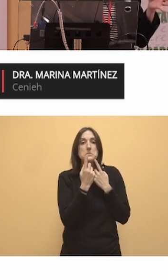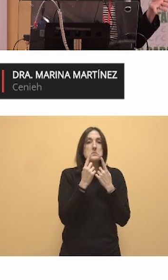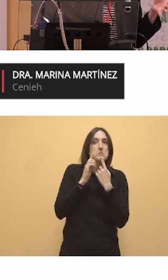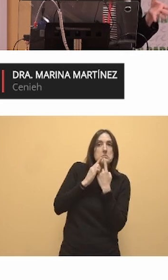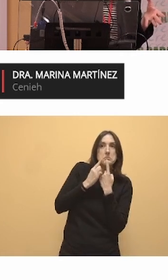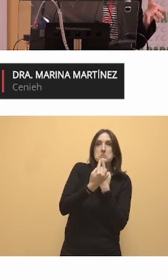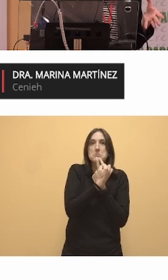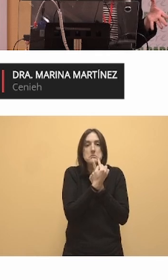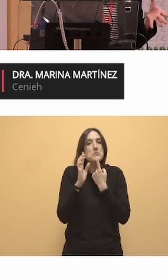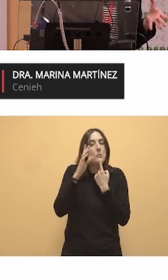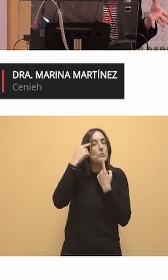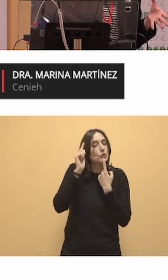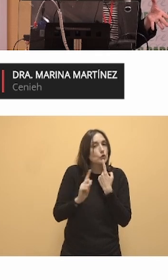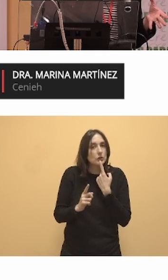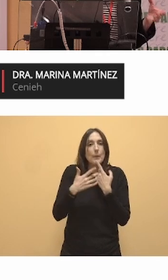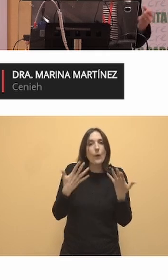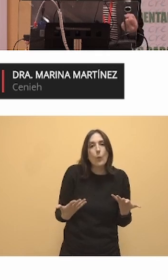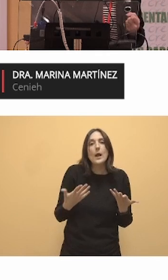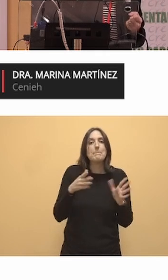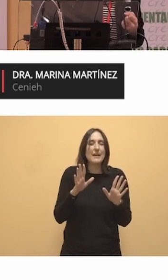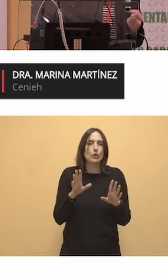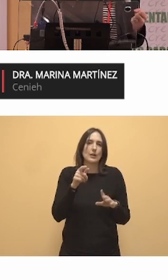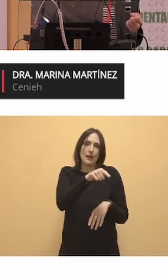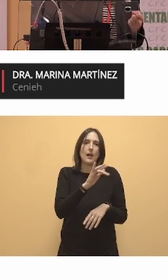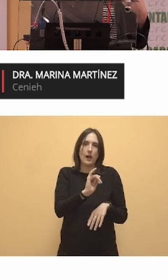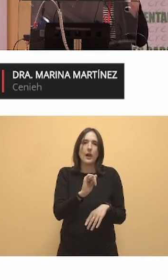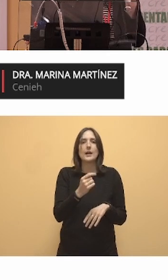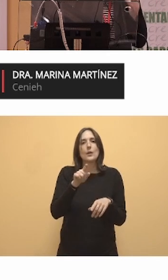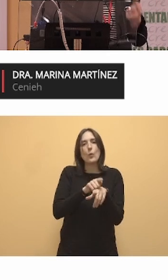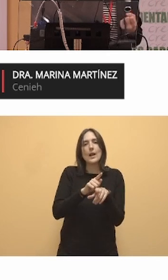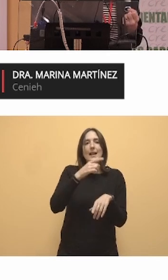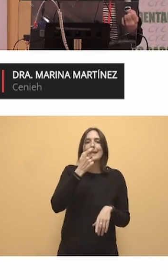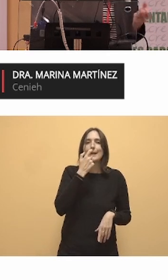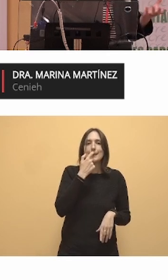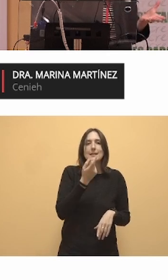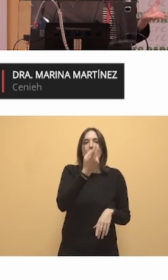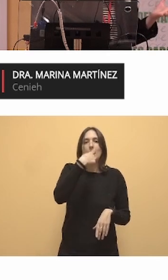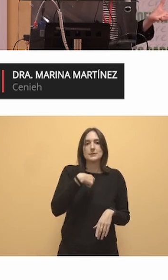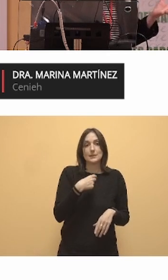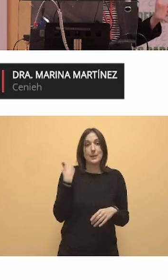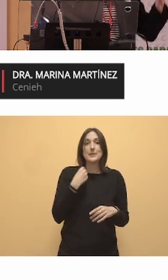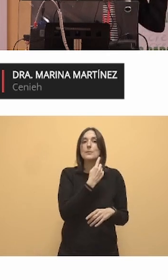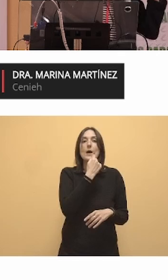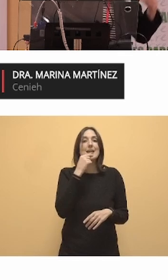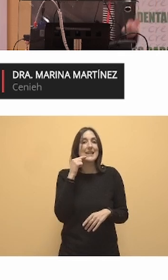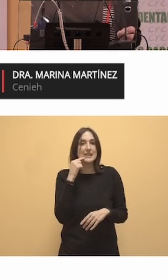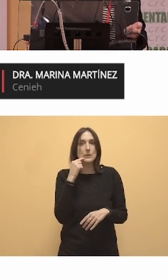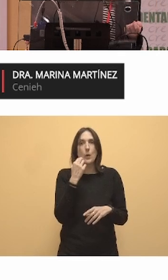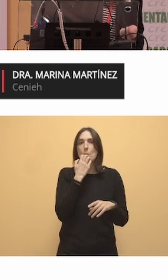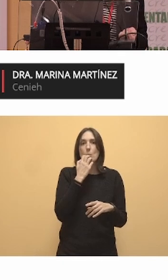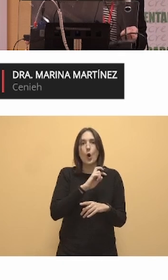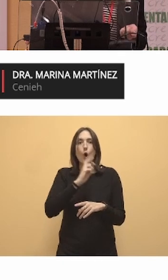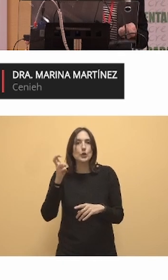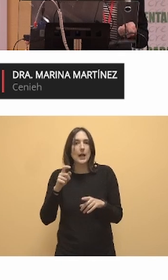lateral, pero en definitiva existe esa agenesia dental en esos incisivos, que no es tan característico como otras